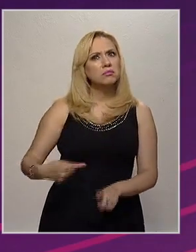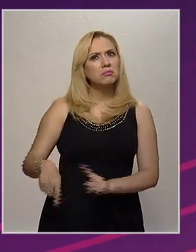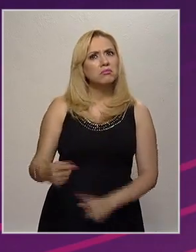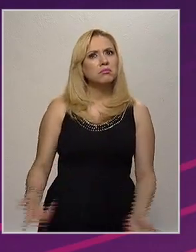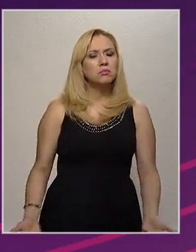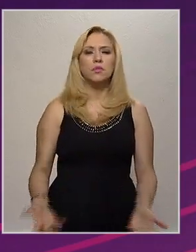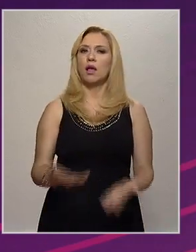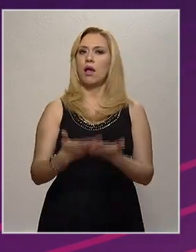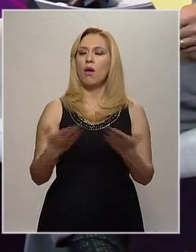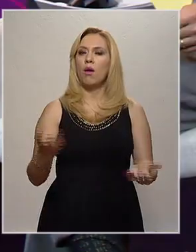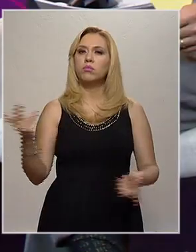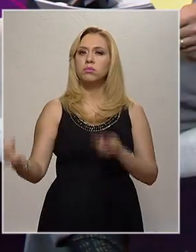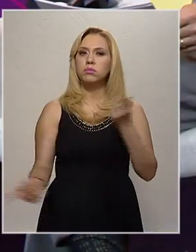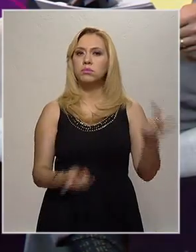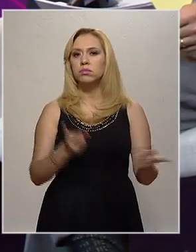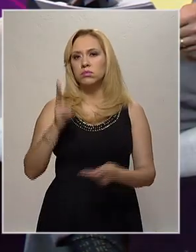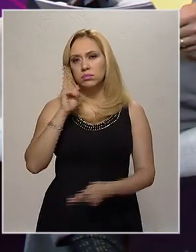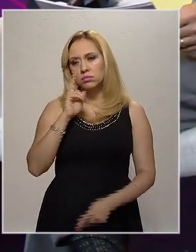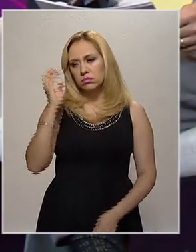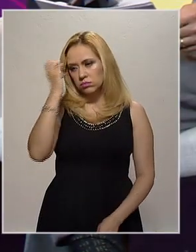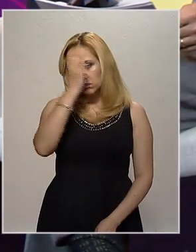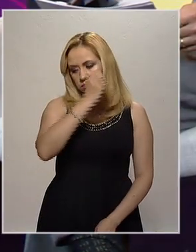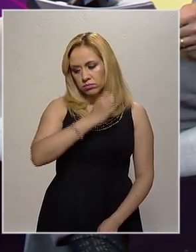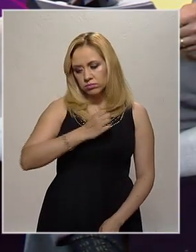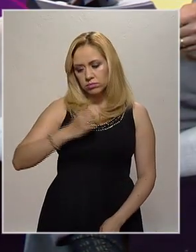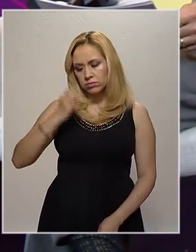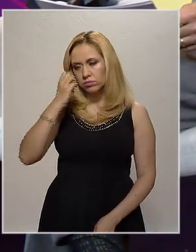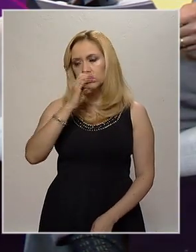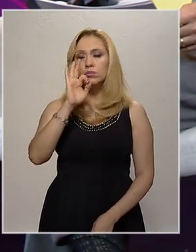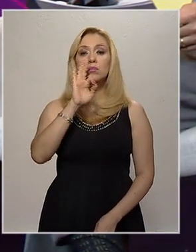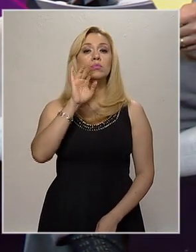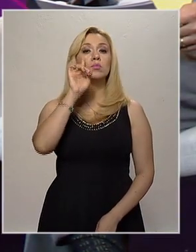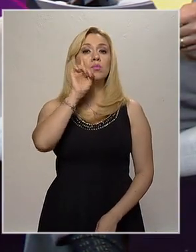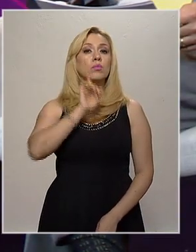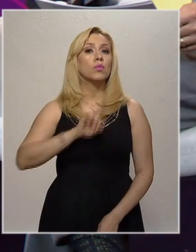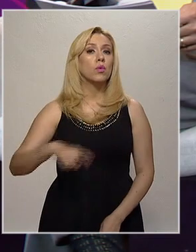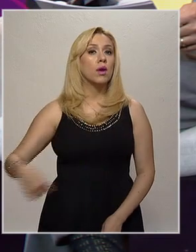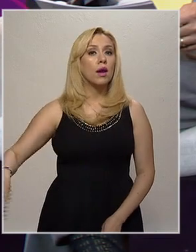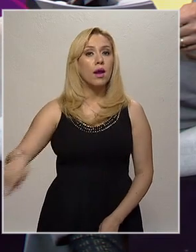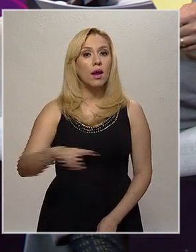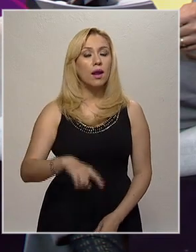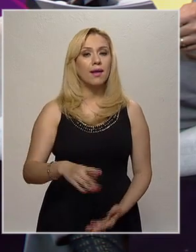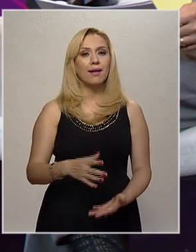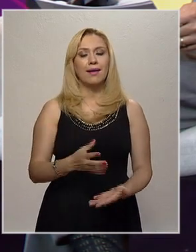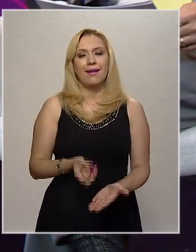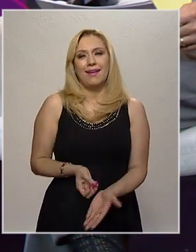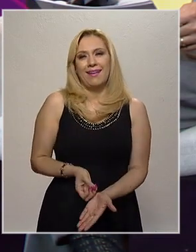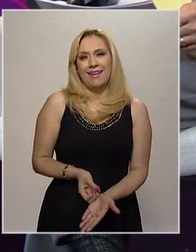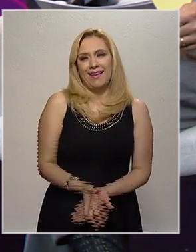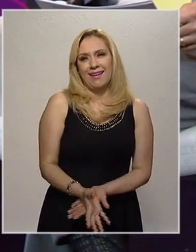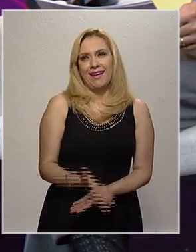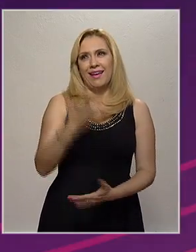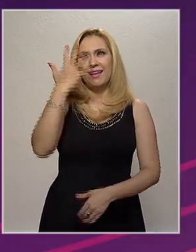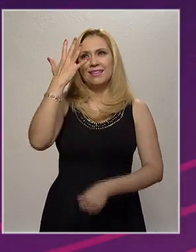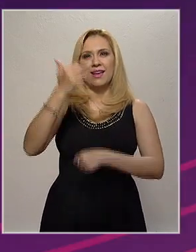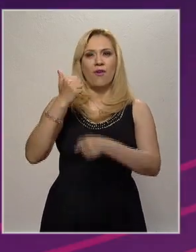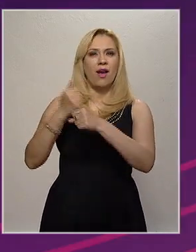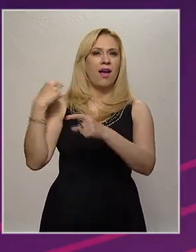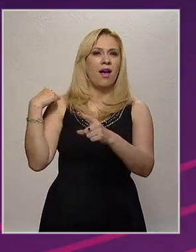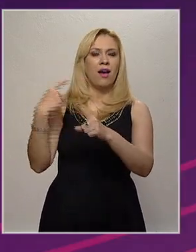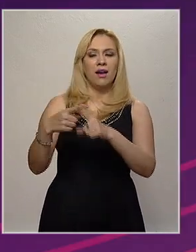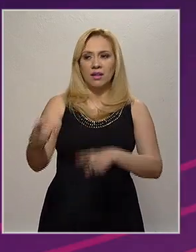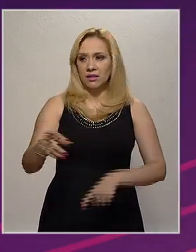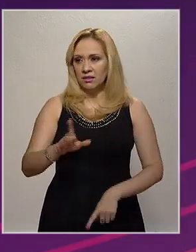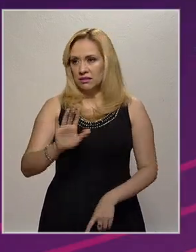un módulo de preguntas para explorar precisamente si las mujeres que tuvieron un parto en los últimos 5 años habían